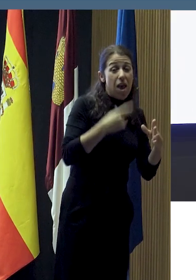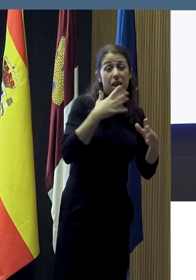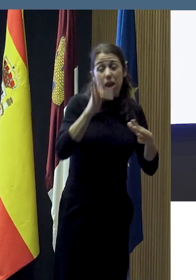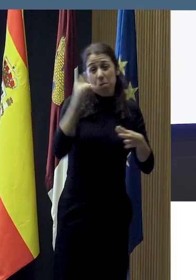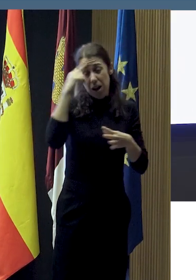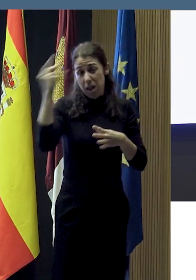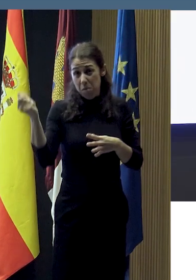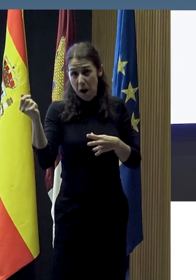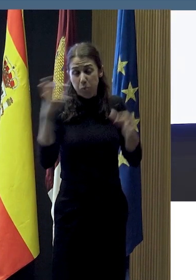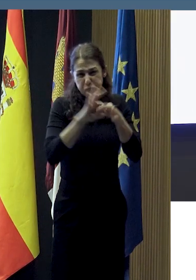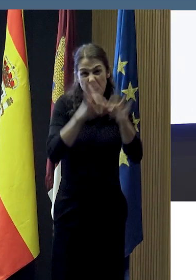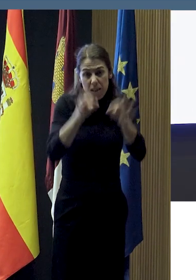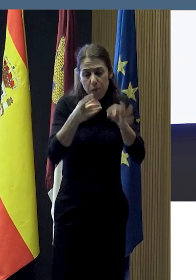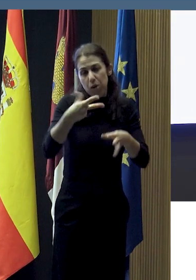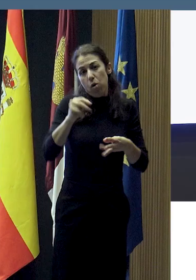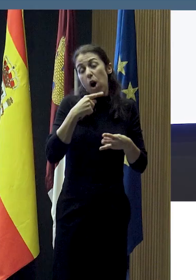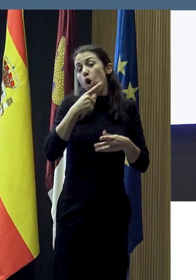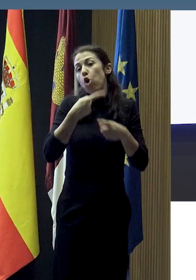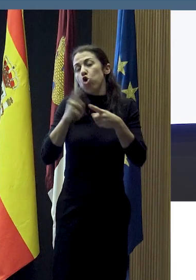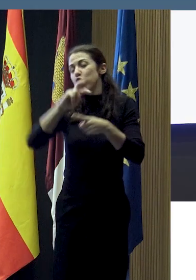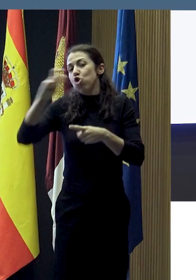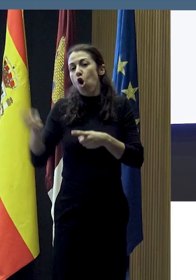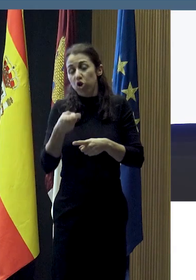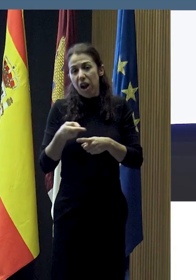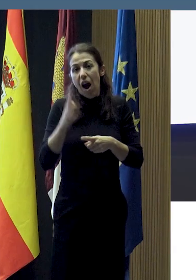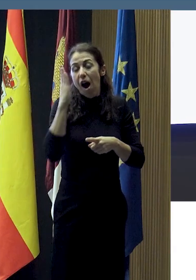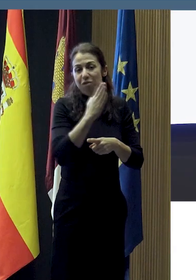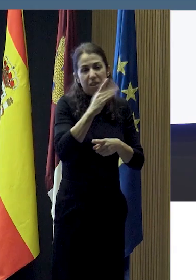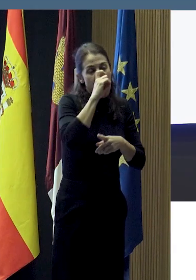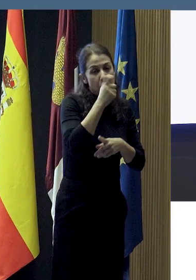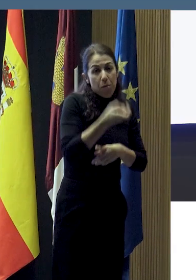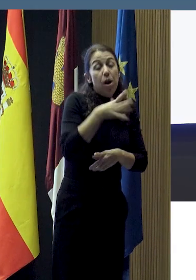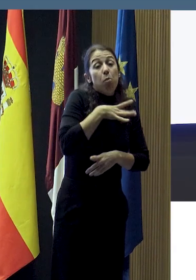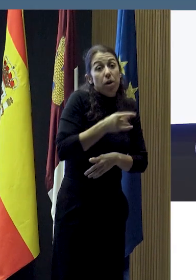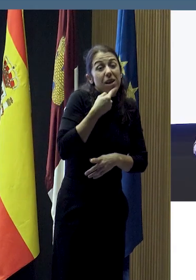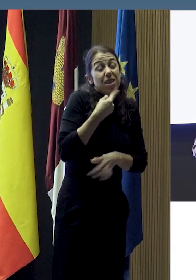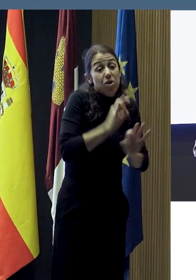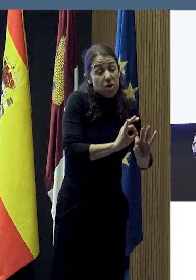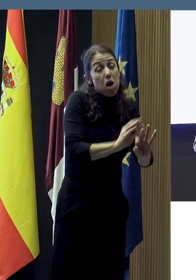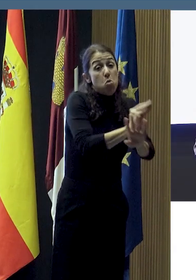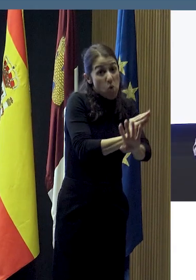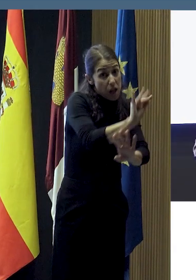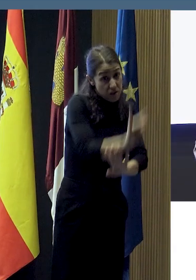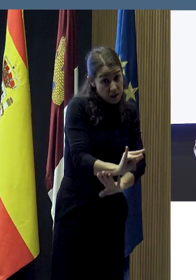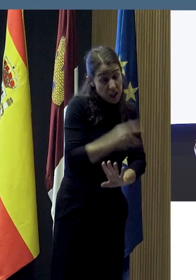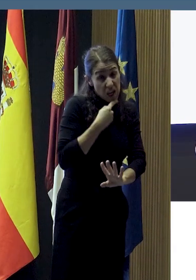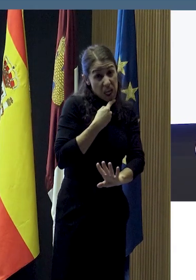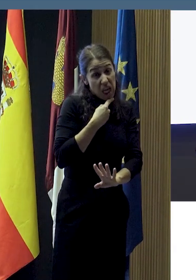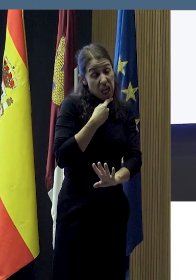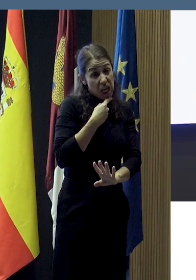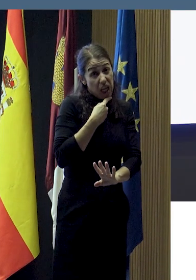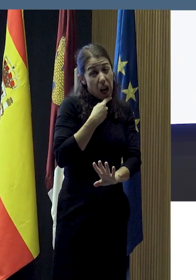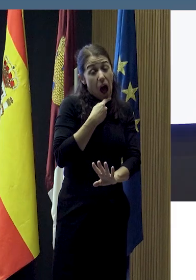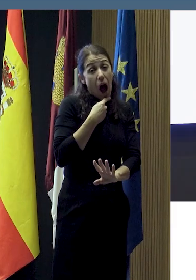Hay otras causas que pueden provocar también pérdida de memoria y que en ese caso sí que son curables y son abordables por parte